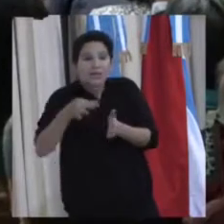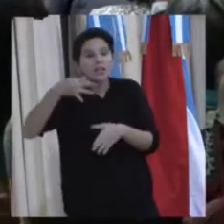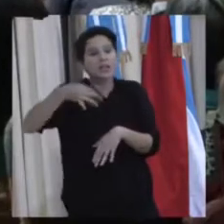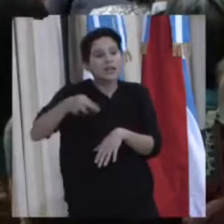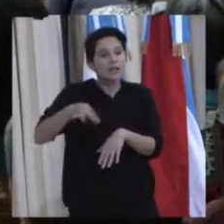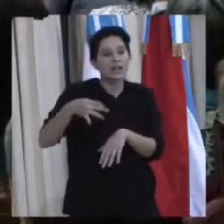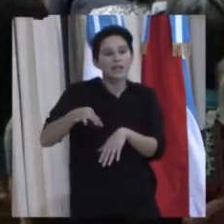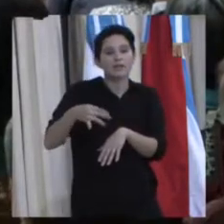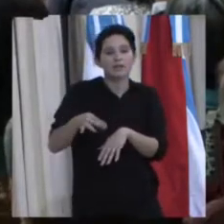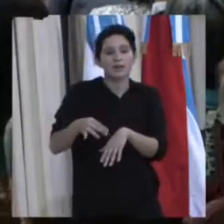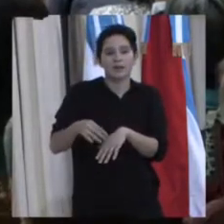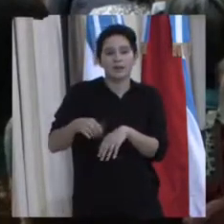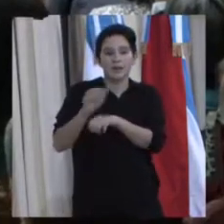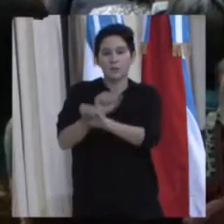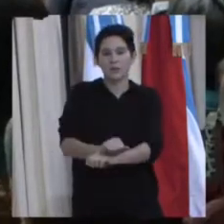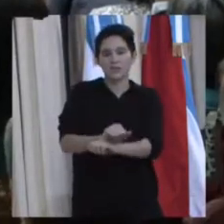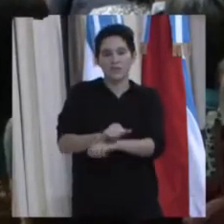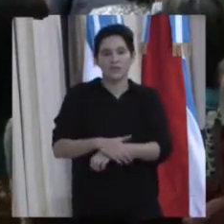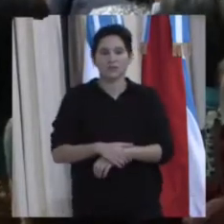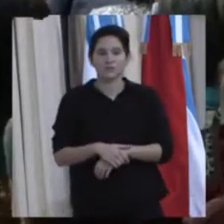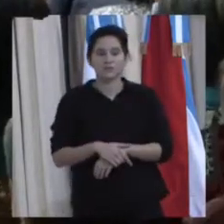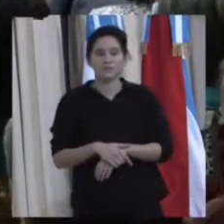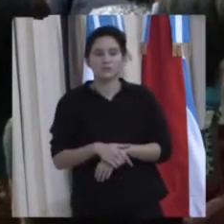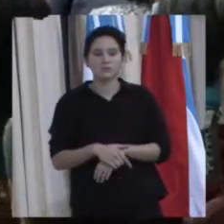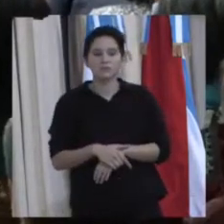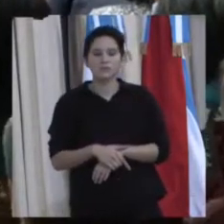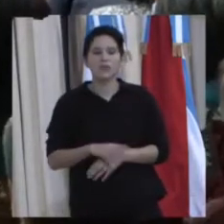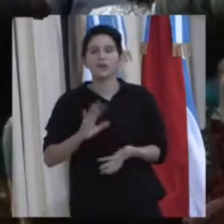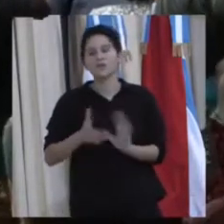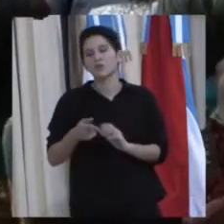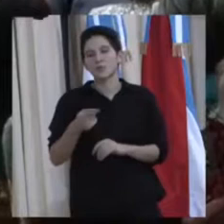los siervos. Esa era la medida del atraso.